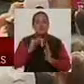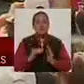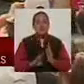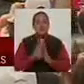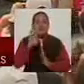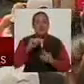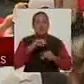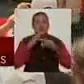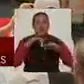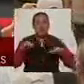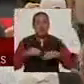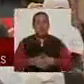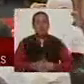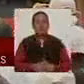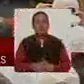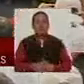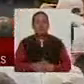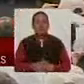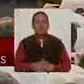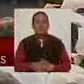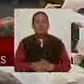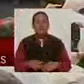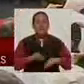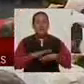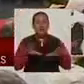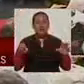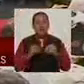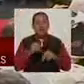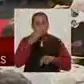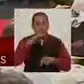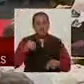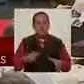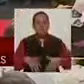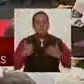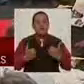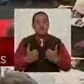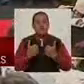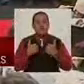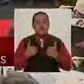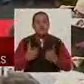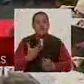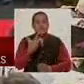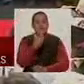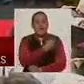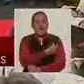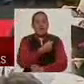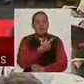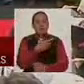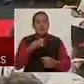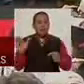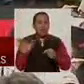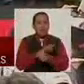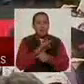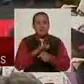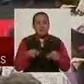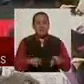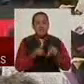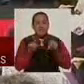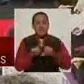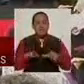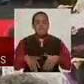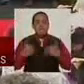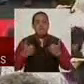niños, que todos nuestros niños puedan tener las vacunas completas y que puedan